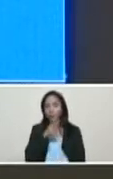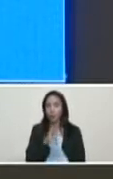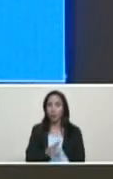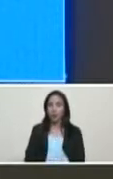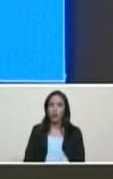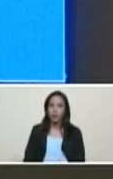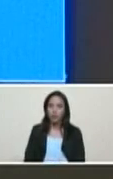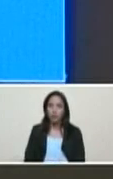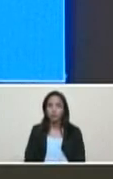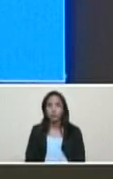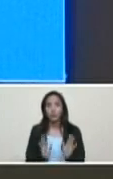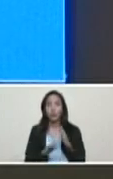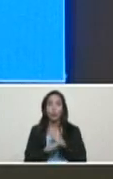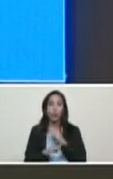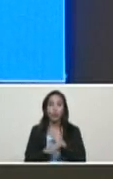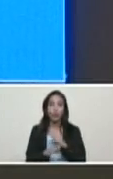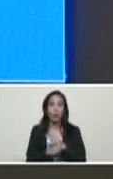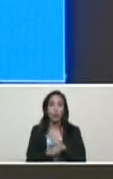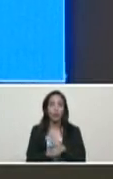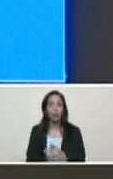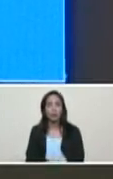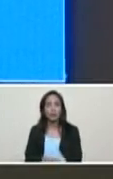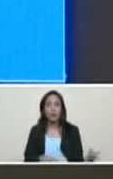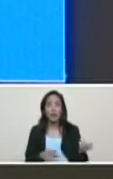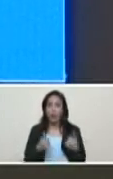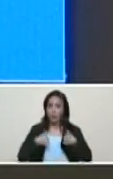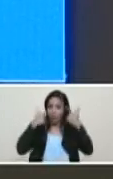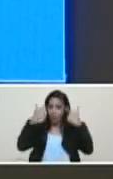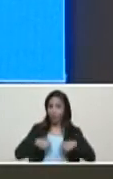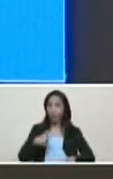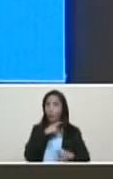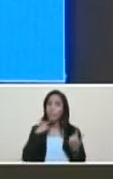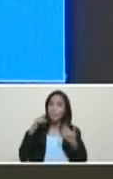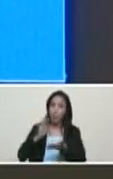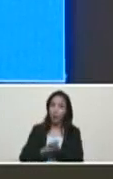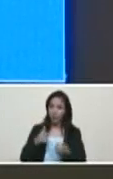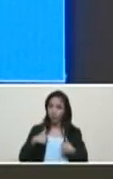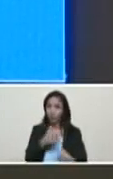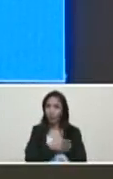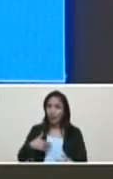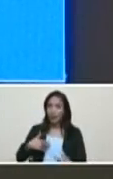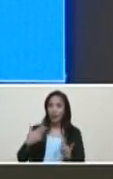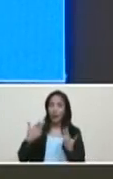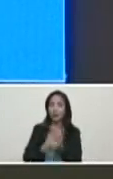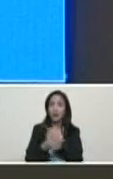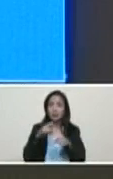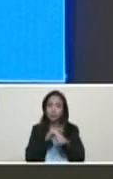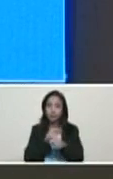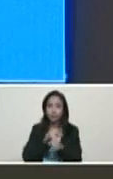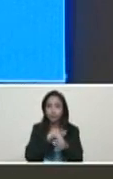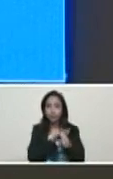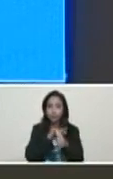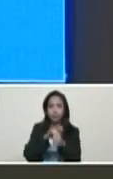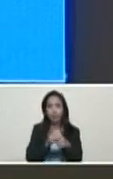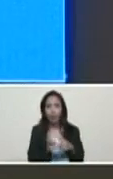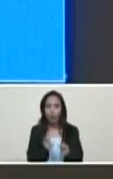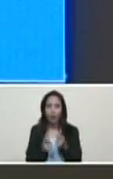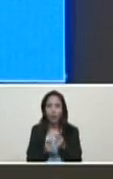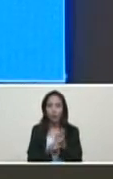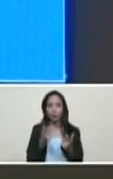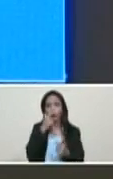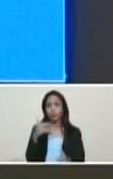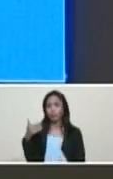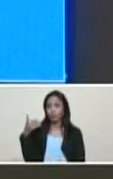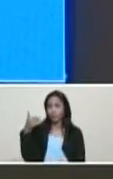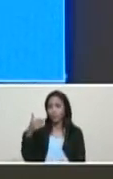llegando incluso al atentado personal para asesinarme, pasa el tiempo y